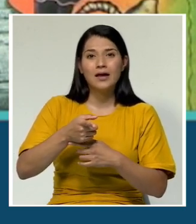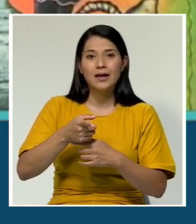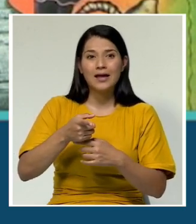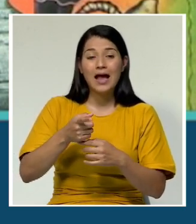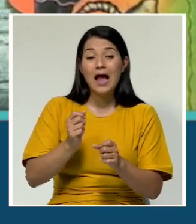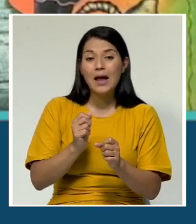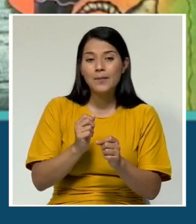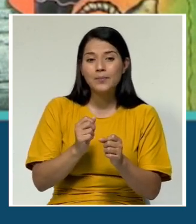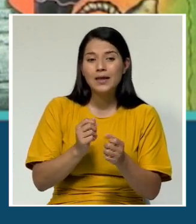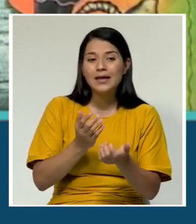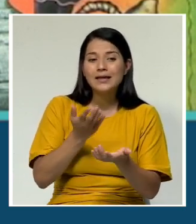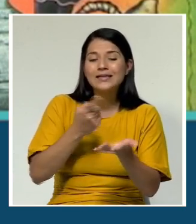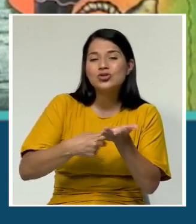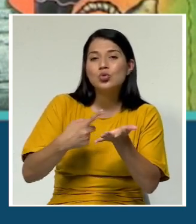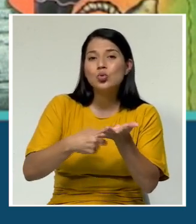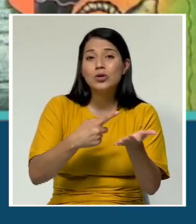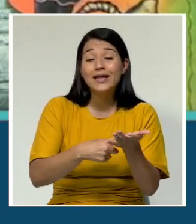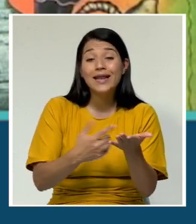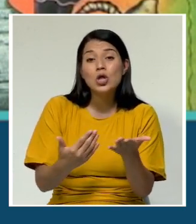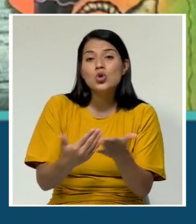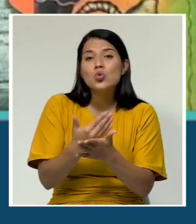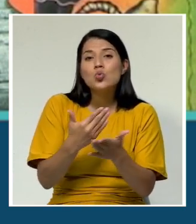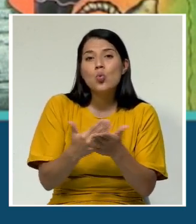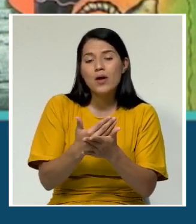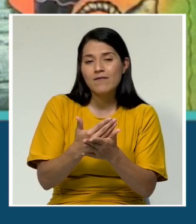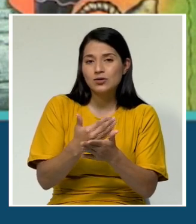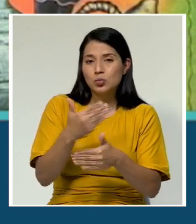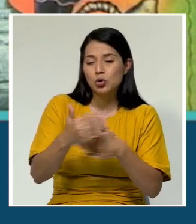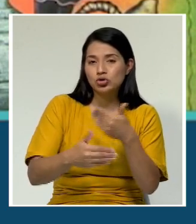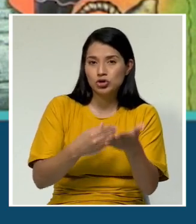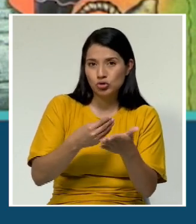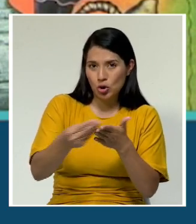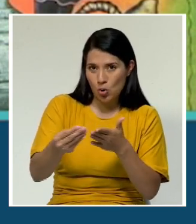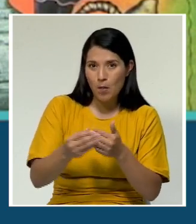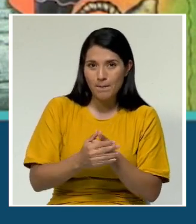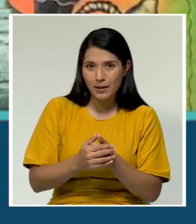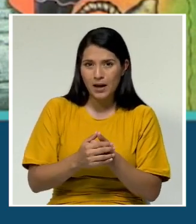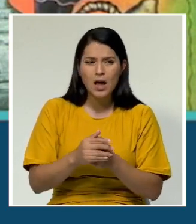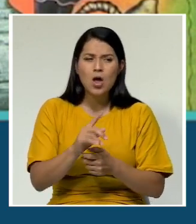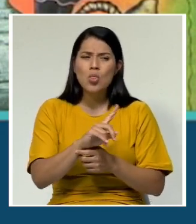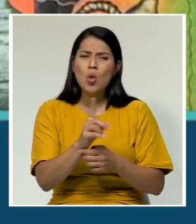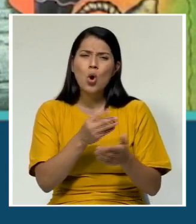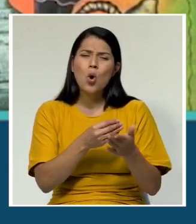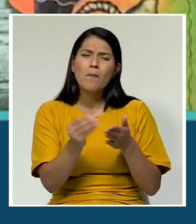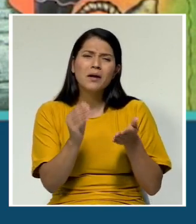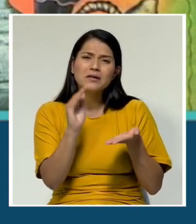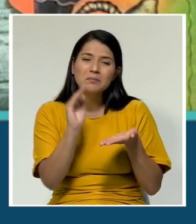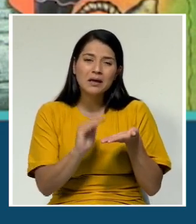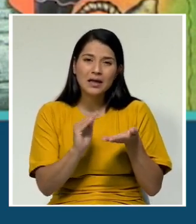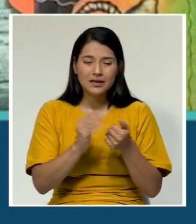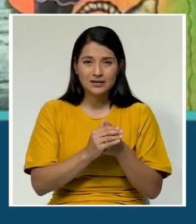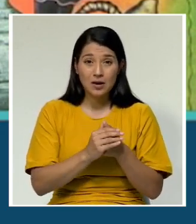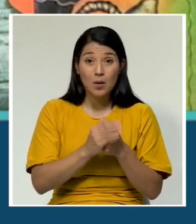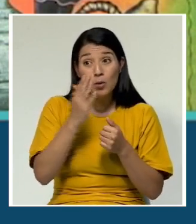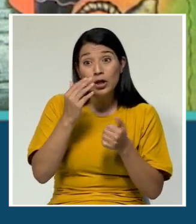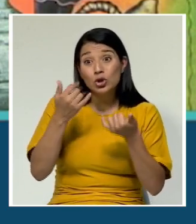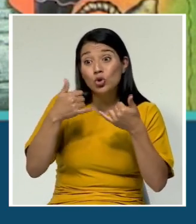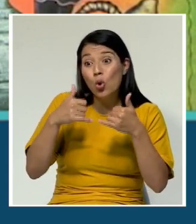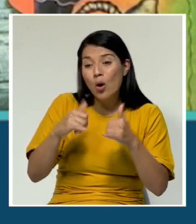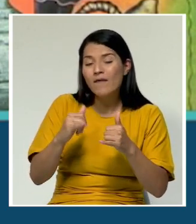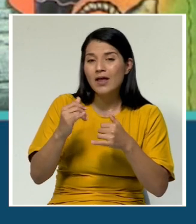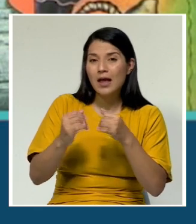deberán asumir las nuevas autoridades del MOP y del CONAVI en esta área tras su llegada, aunque estas autoridades también deberán asumir